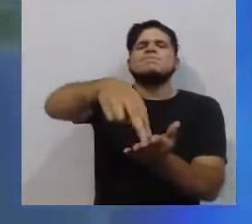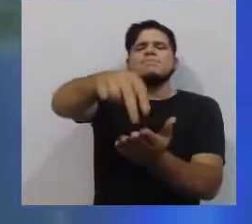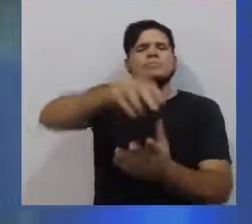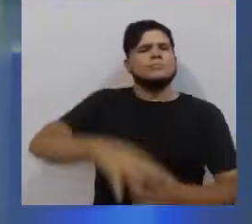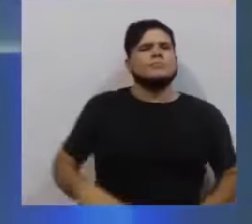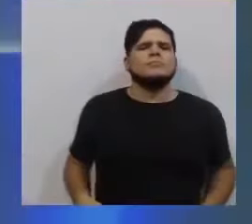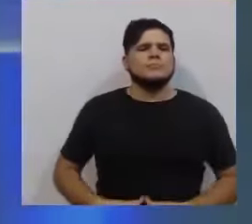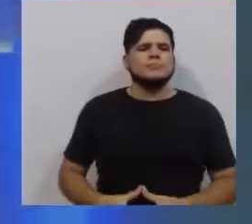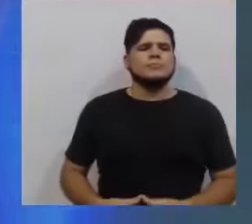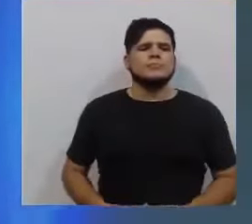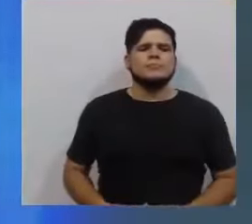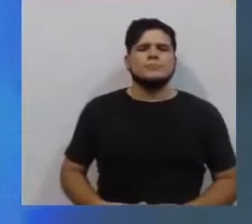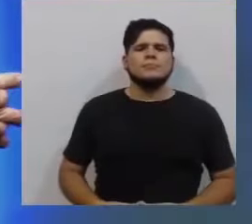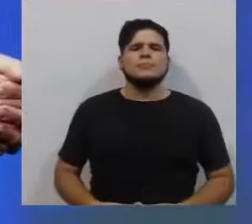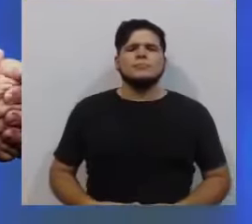en noc